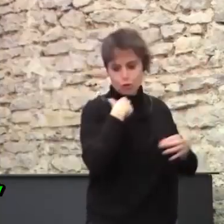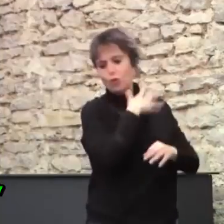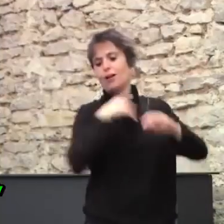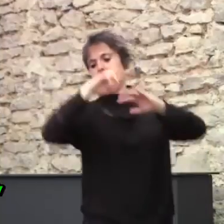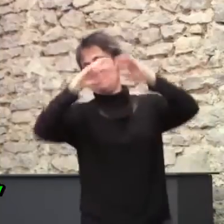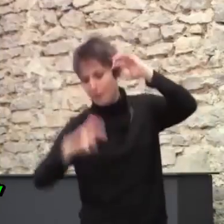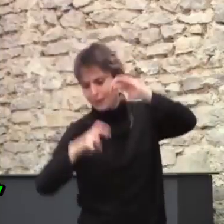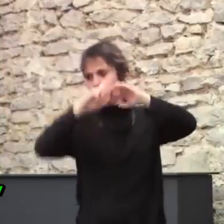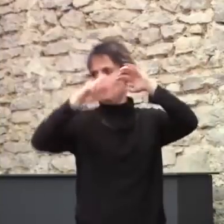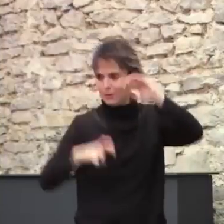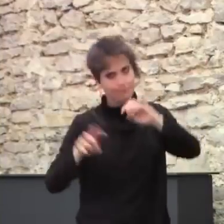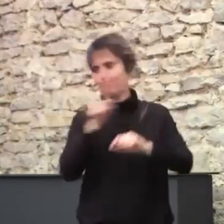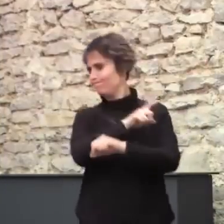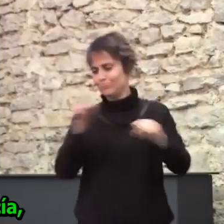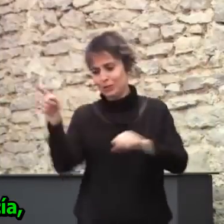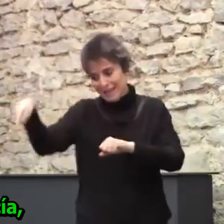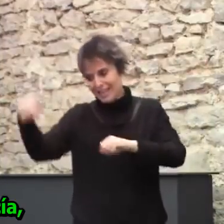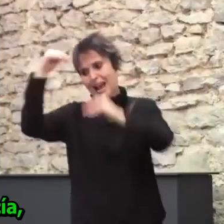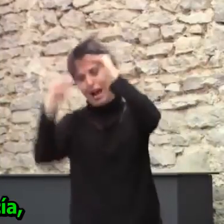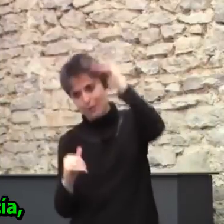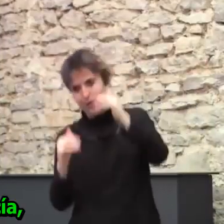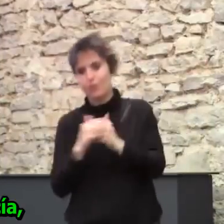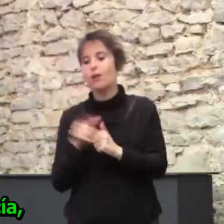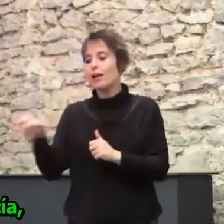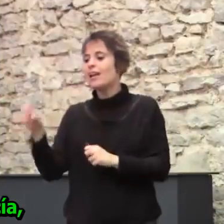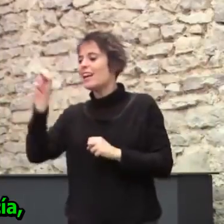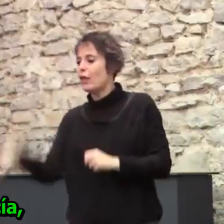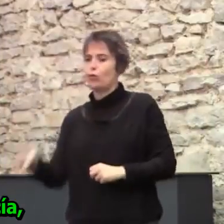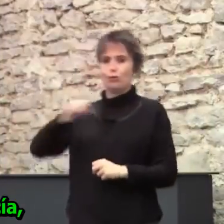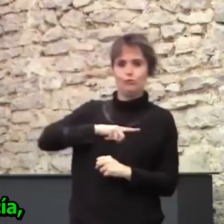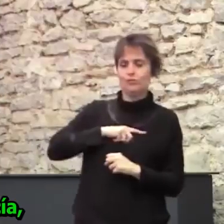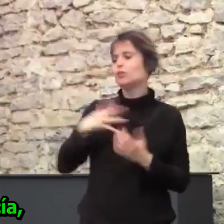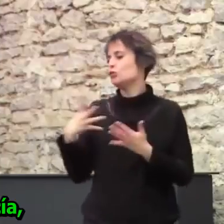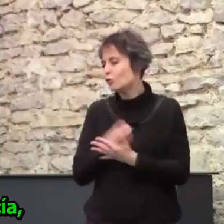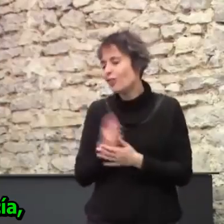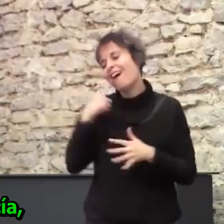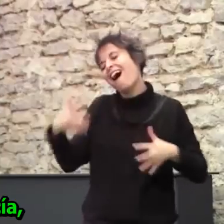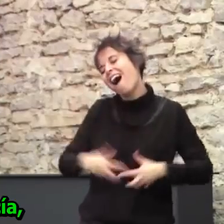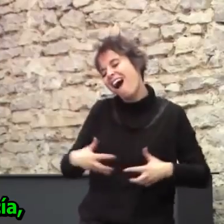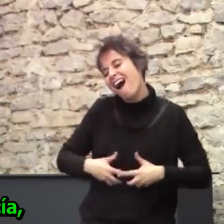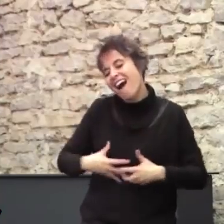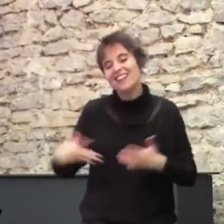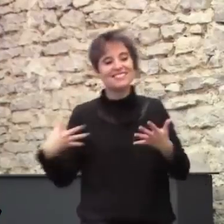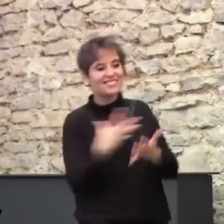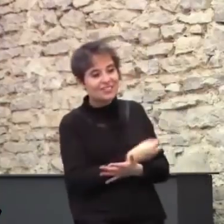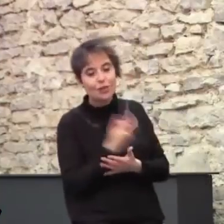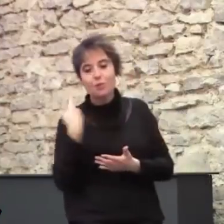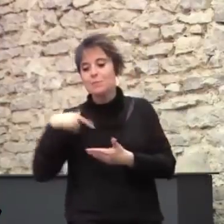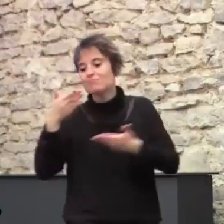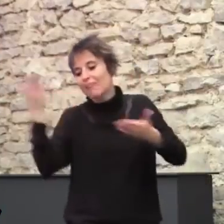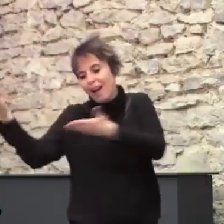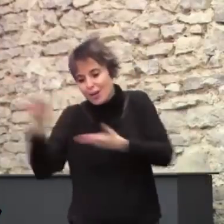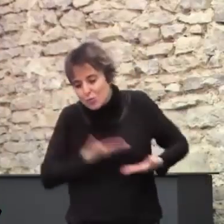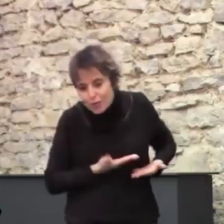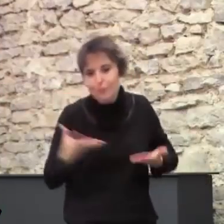quería bajarme, no había manera, ¿no? Él me daba la razón en todo, me leía todas las gracias que yo hacía, me ayudaba en